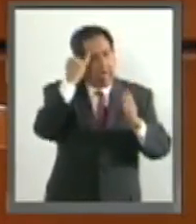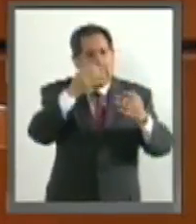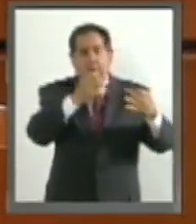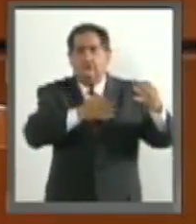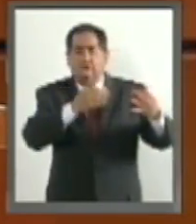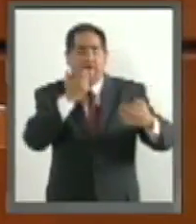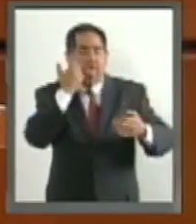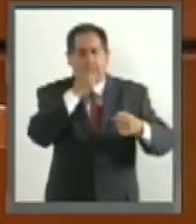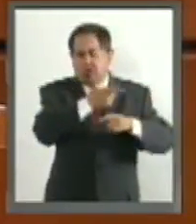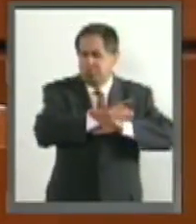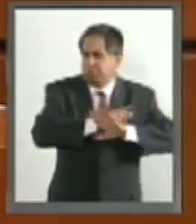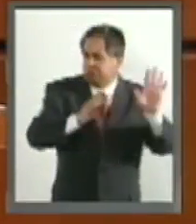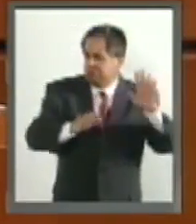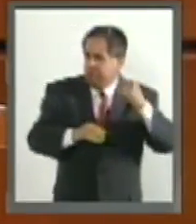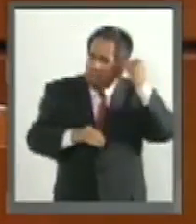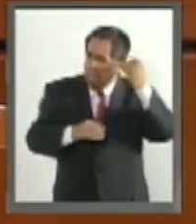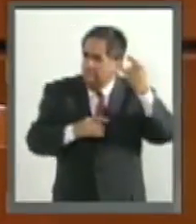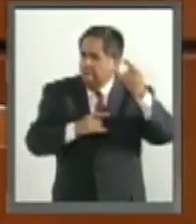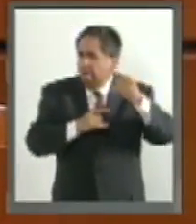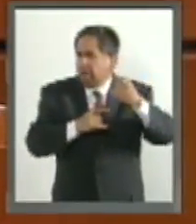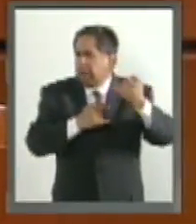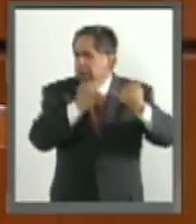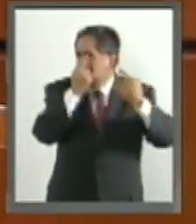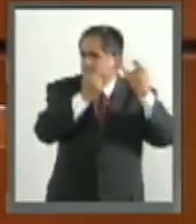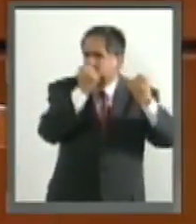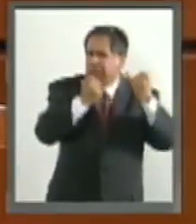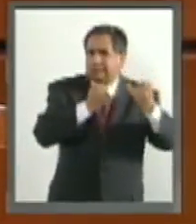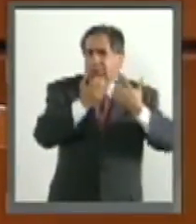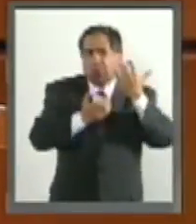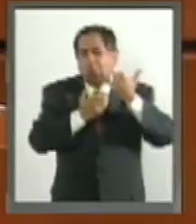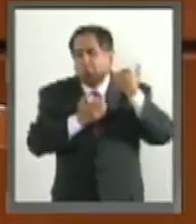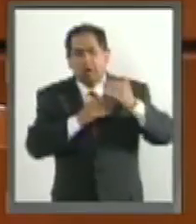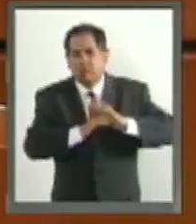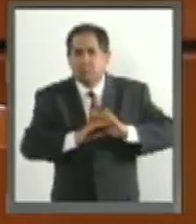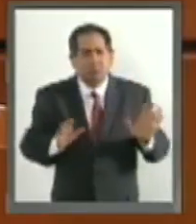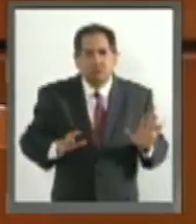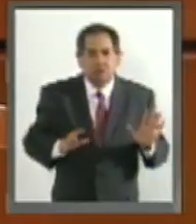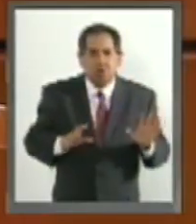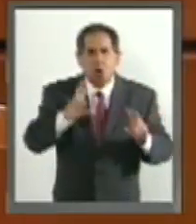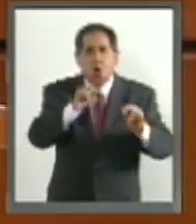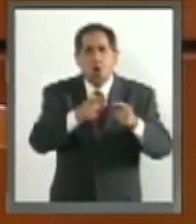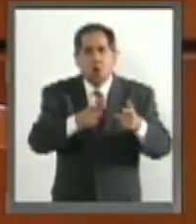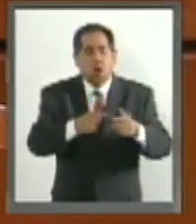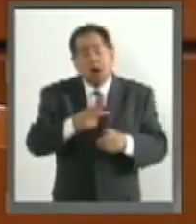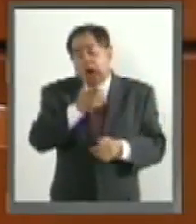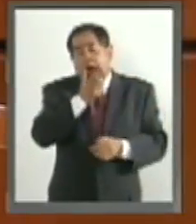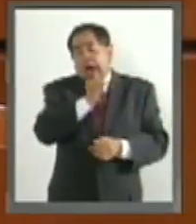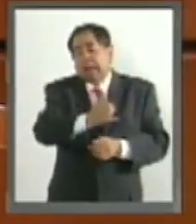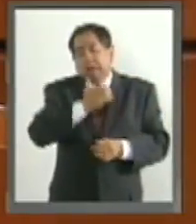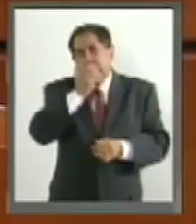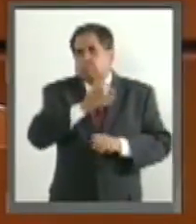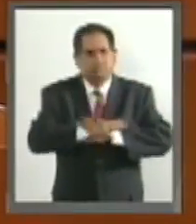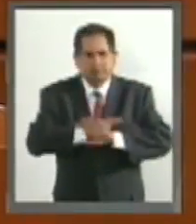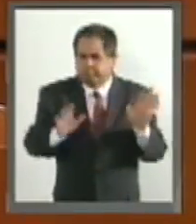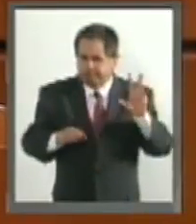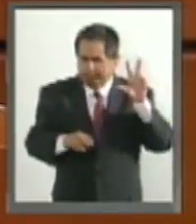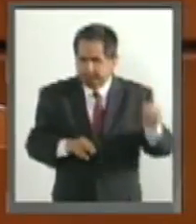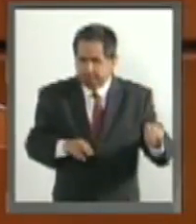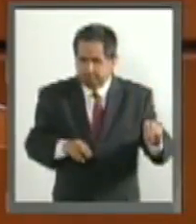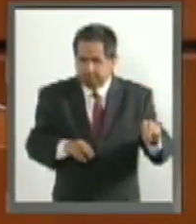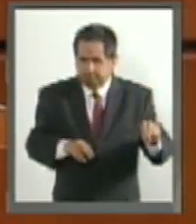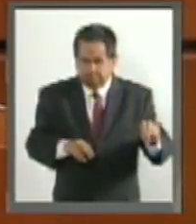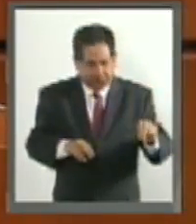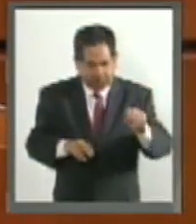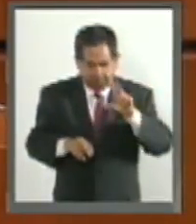y también mitos estereotipos tradiciones o los llamados usos y costumbres sean parte